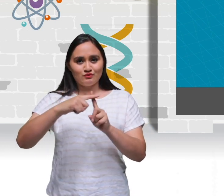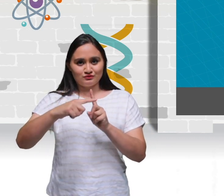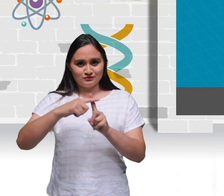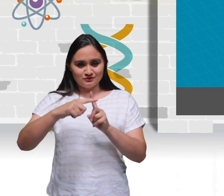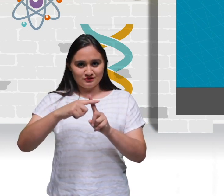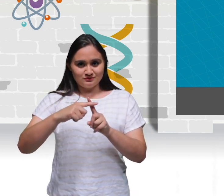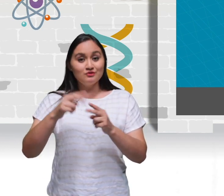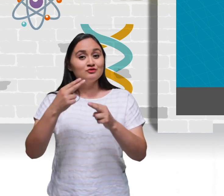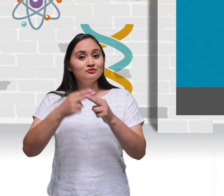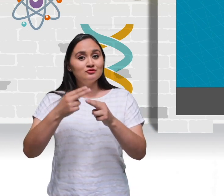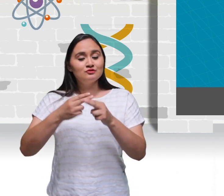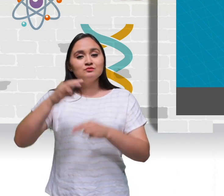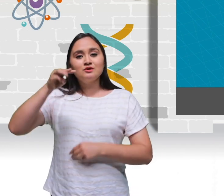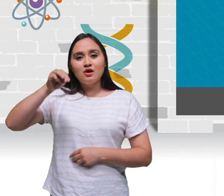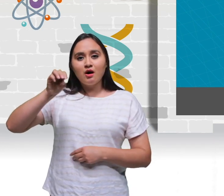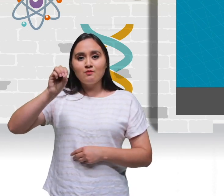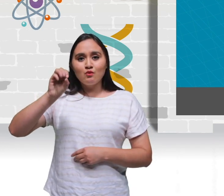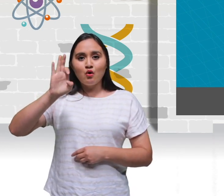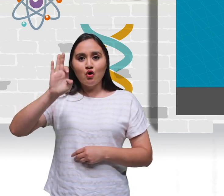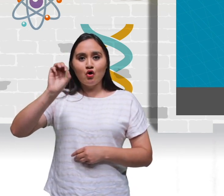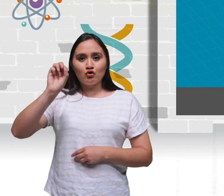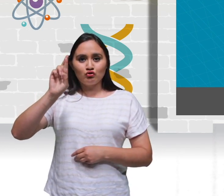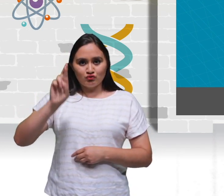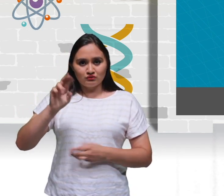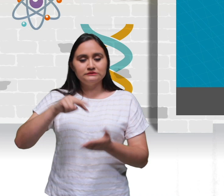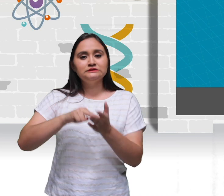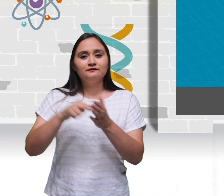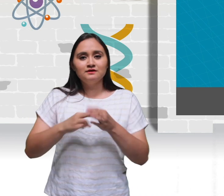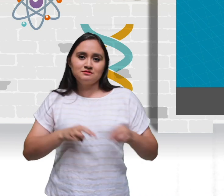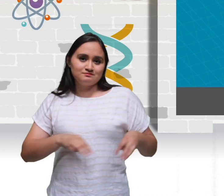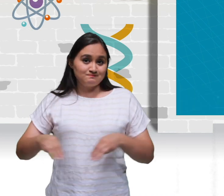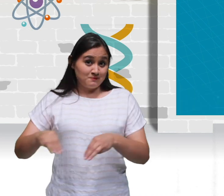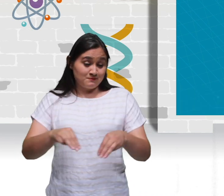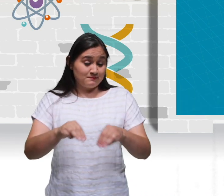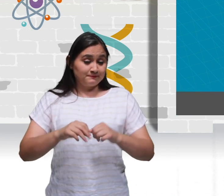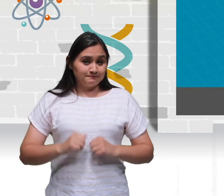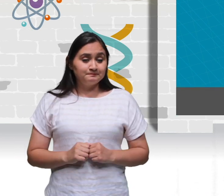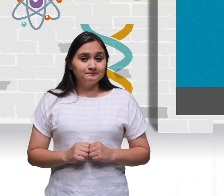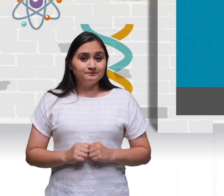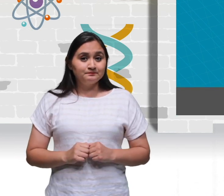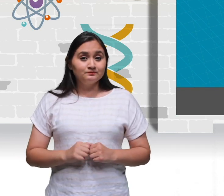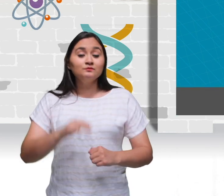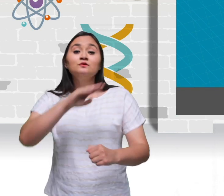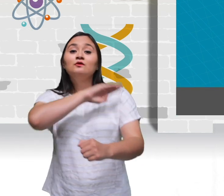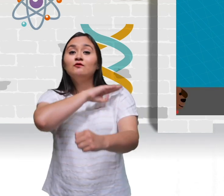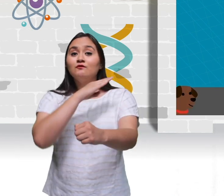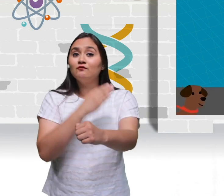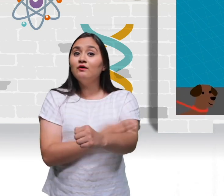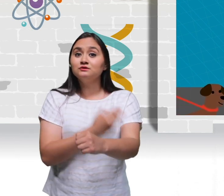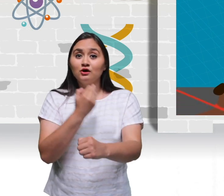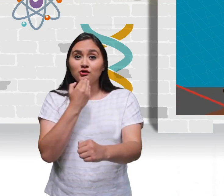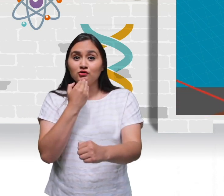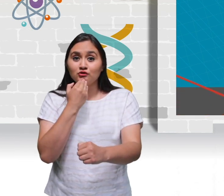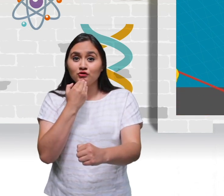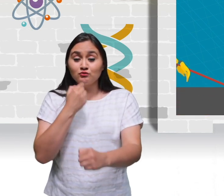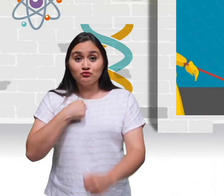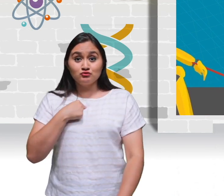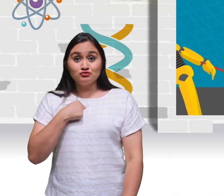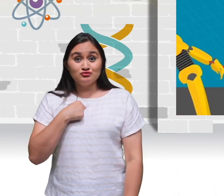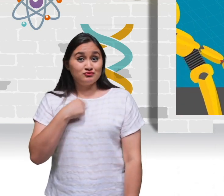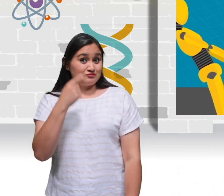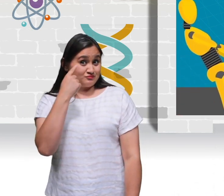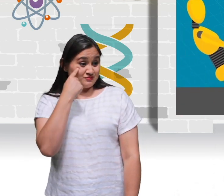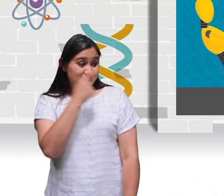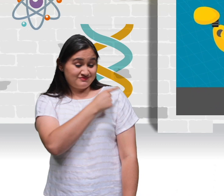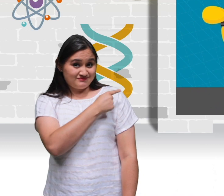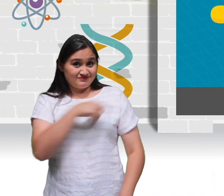decir, trabajo motor, porque favorece el movimiento del cuerpo. Una fuerza con una componente en la